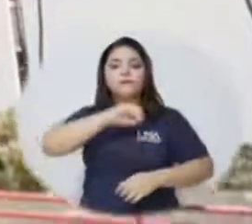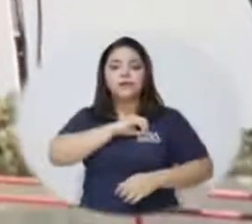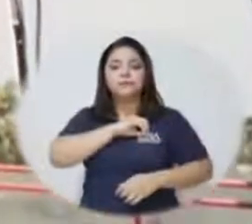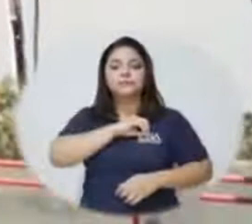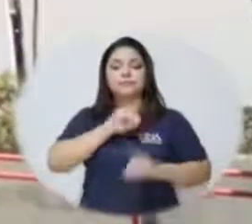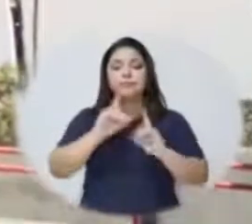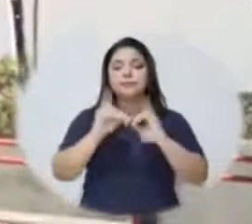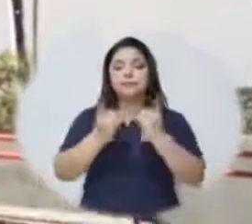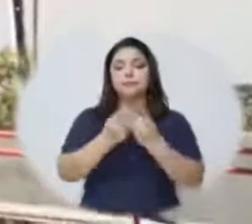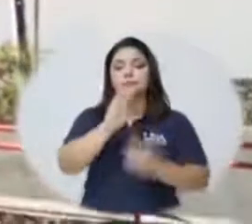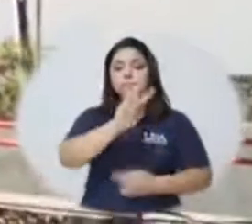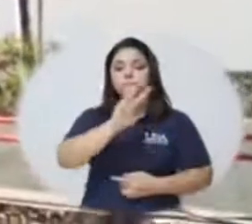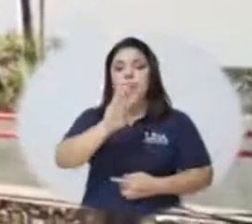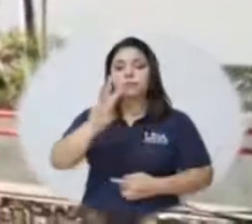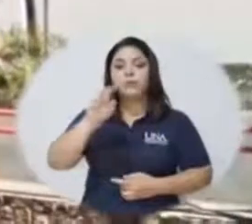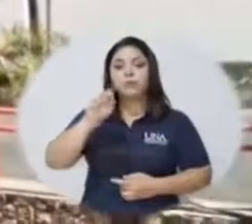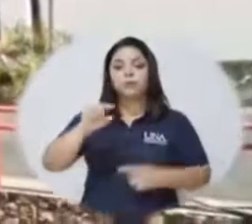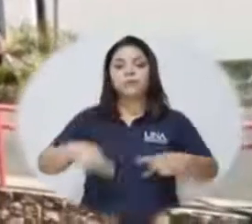departamento,